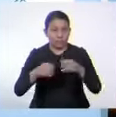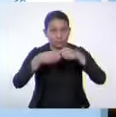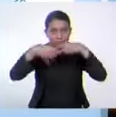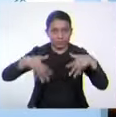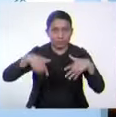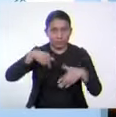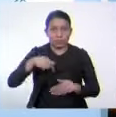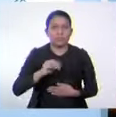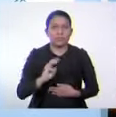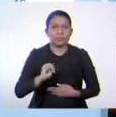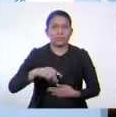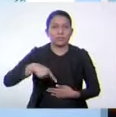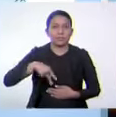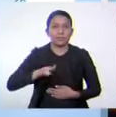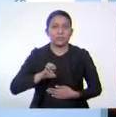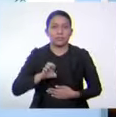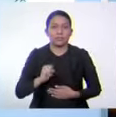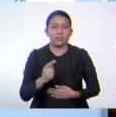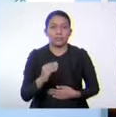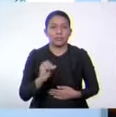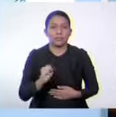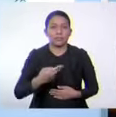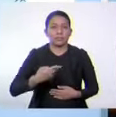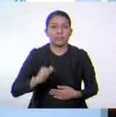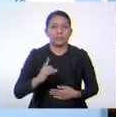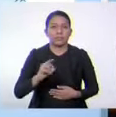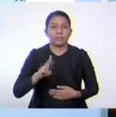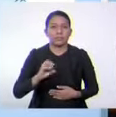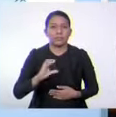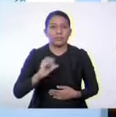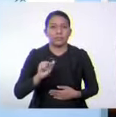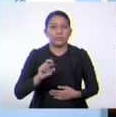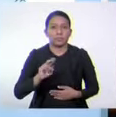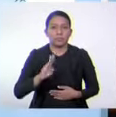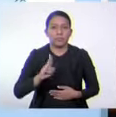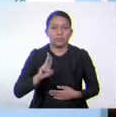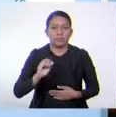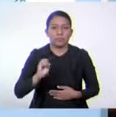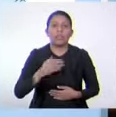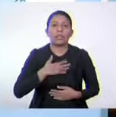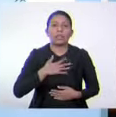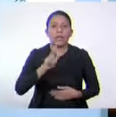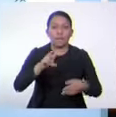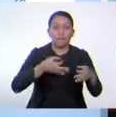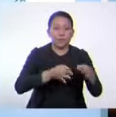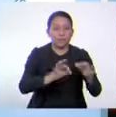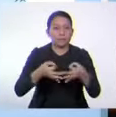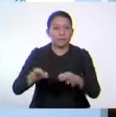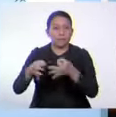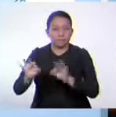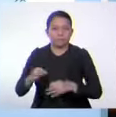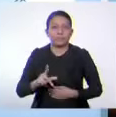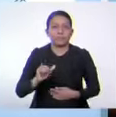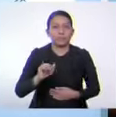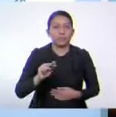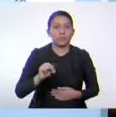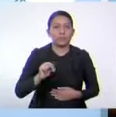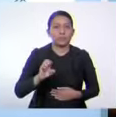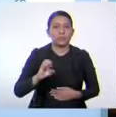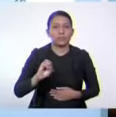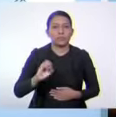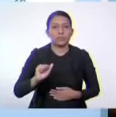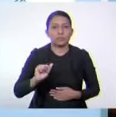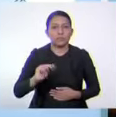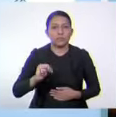estos compuestos hidrocarburos, existen 3 formas: la lineoangular, la